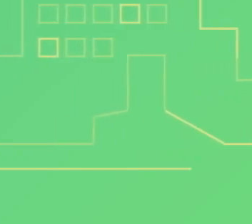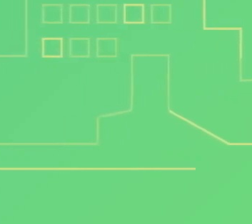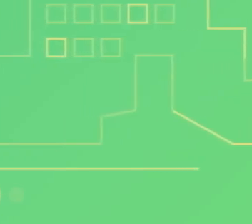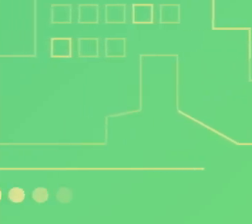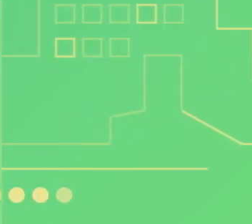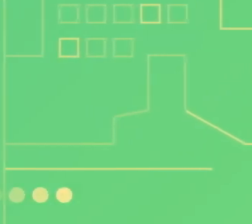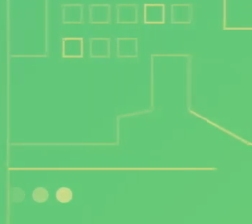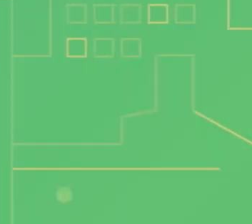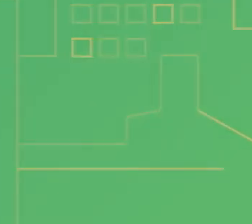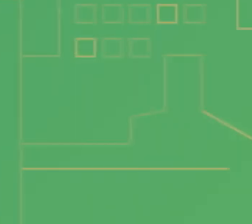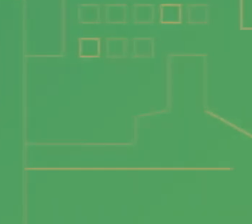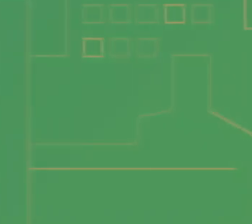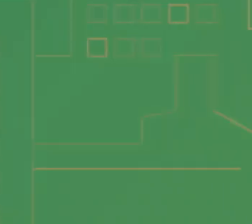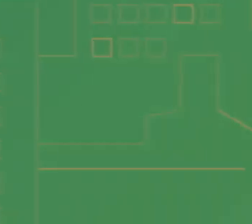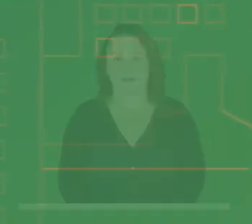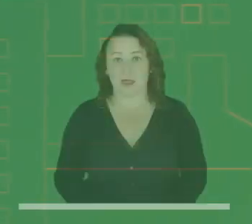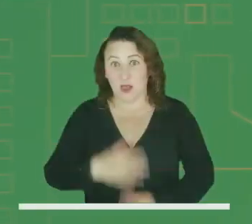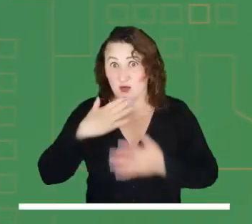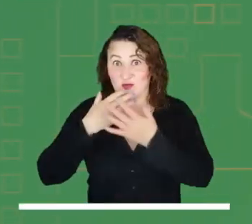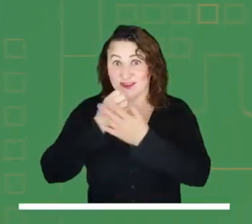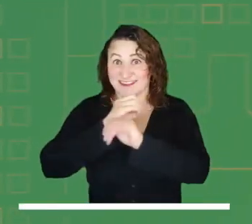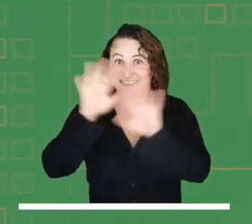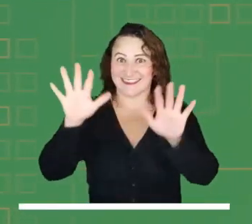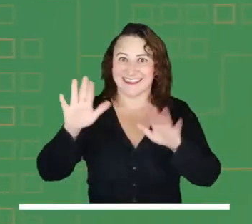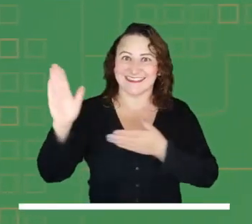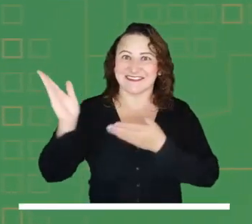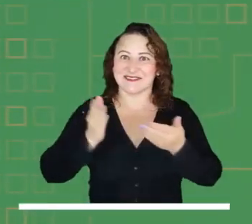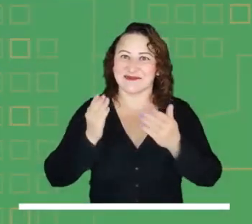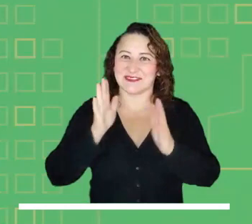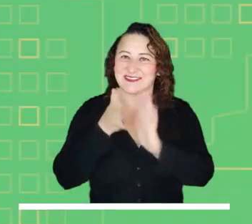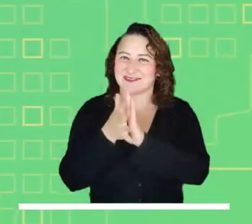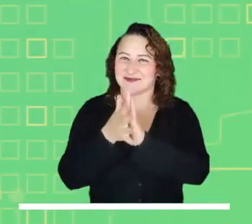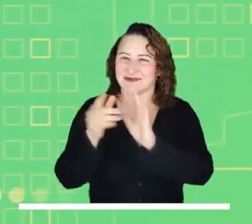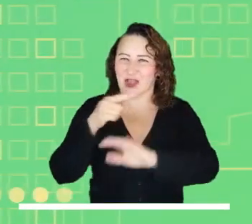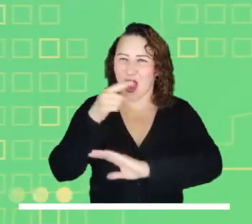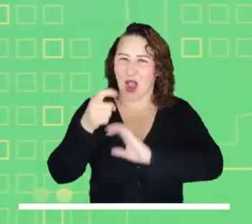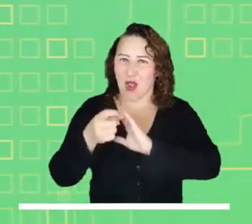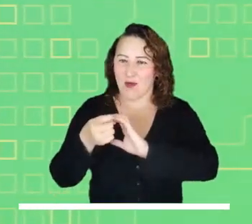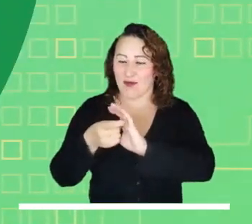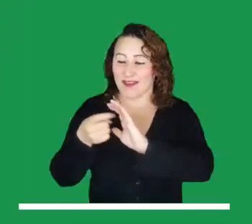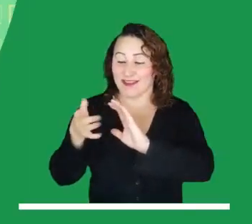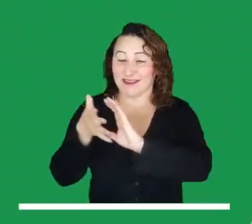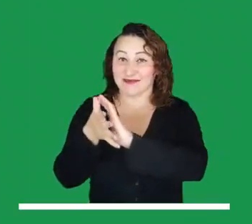Buenos días y bienvenidos a conocer la información meteorológica de la mañana.